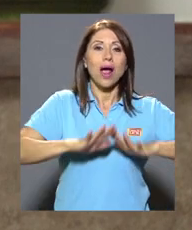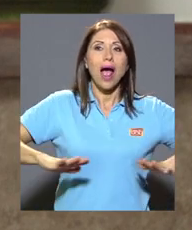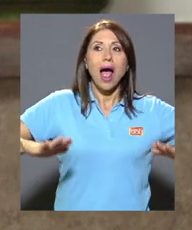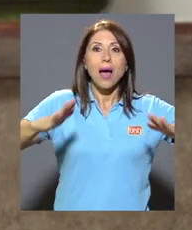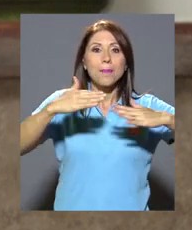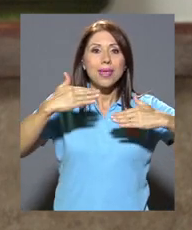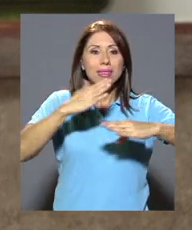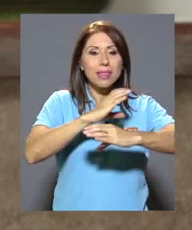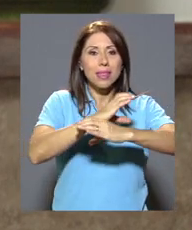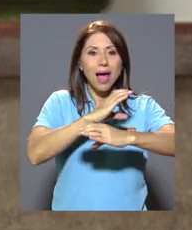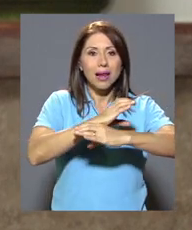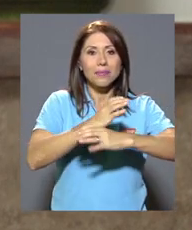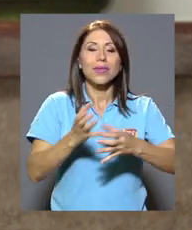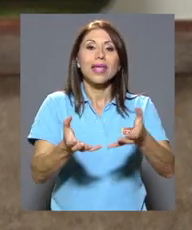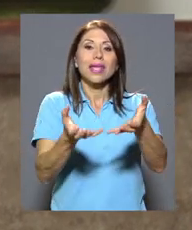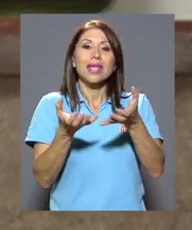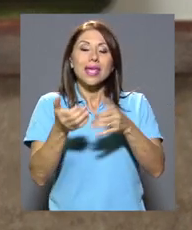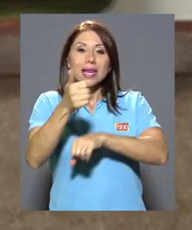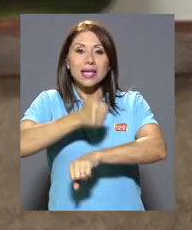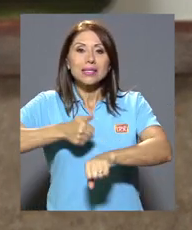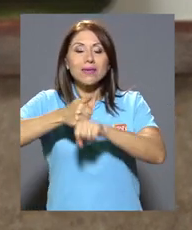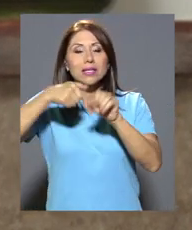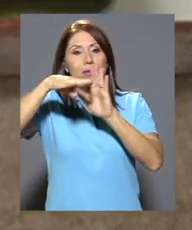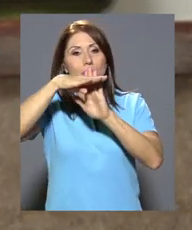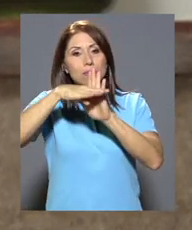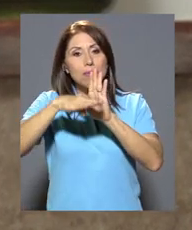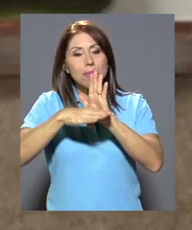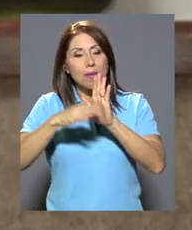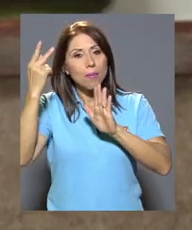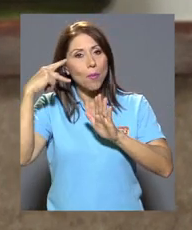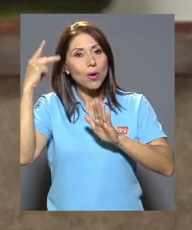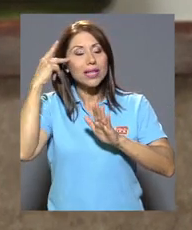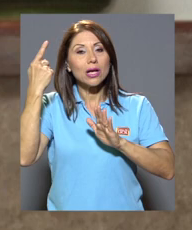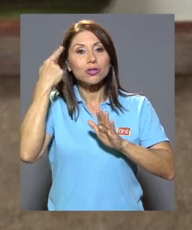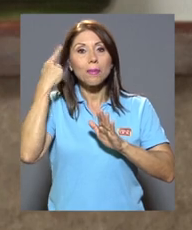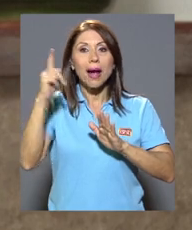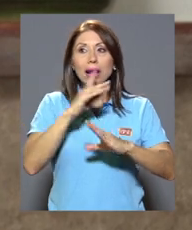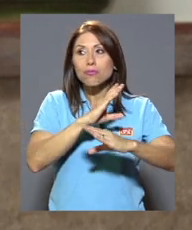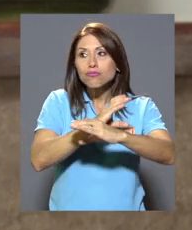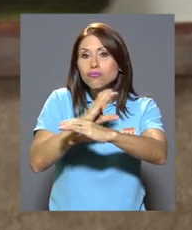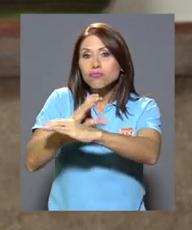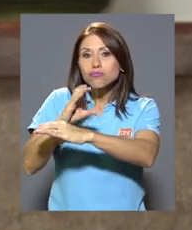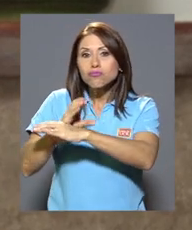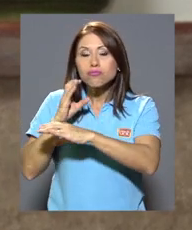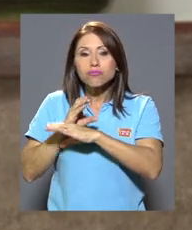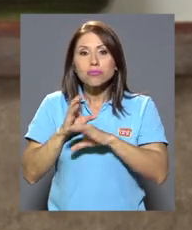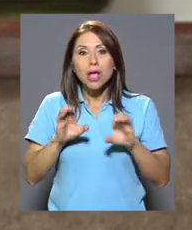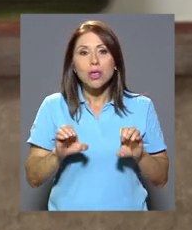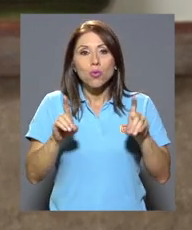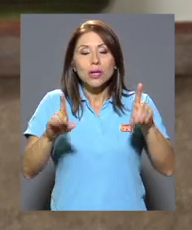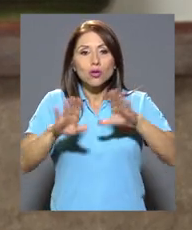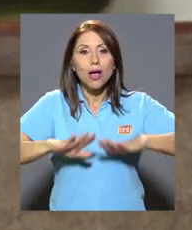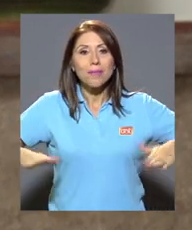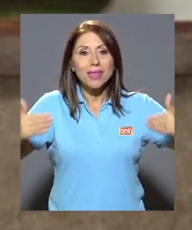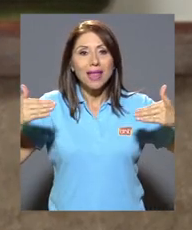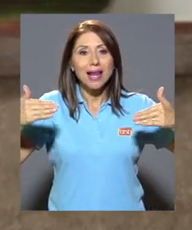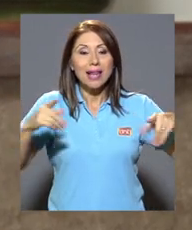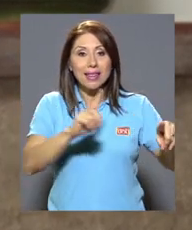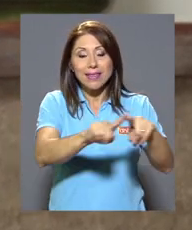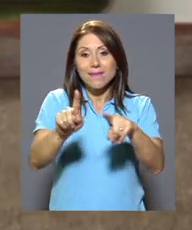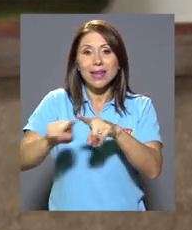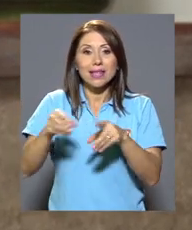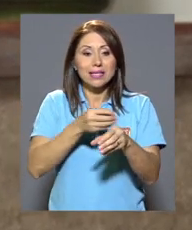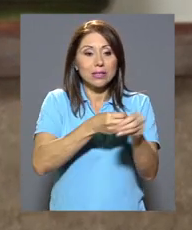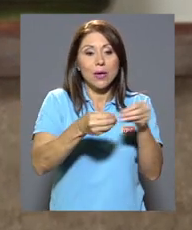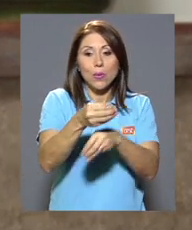implementar políticas de sostenibilidad y educación ambiental, uniendo los esfuerzos de unidades